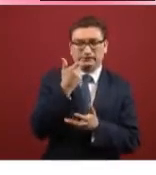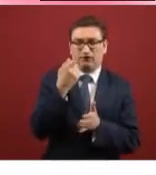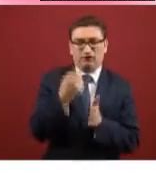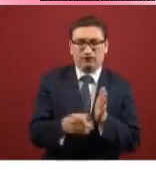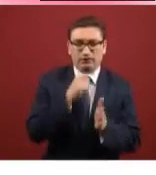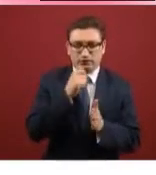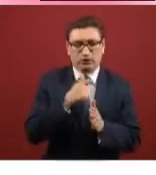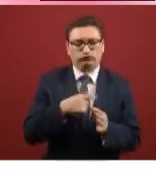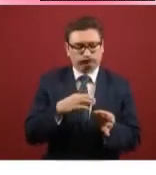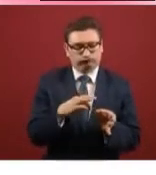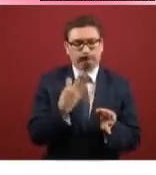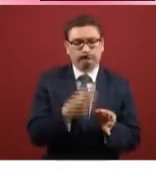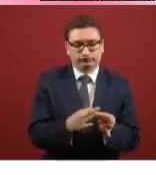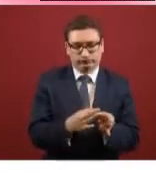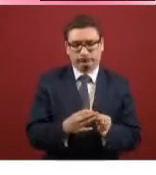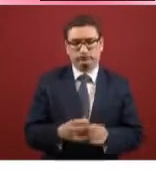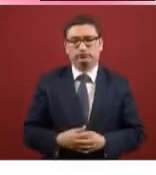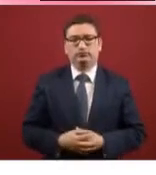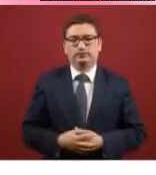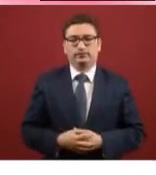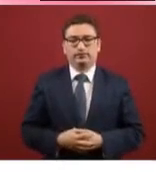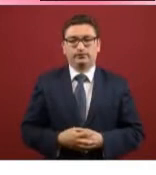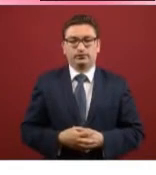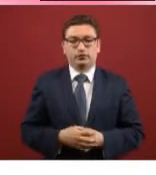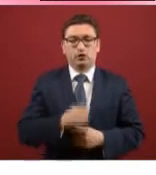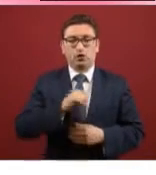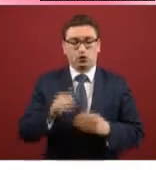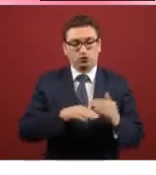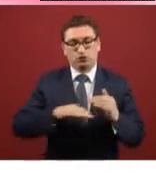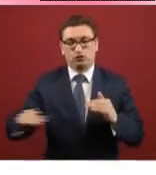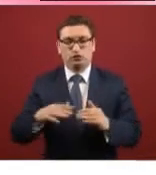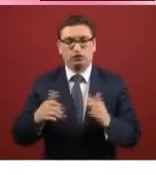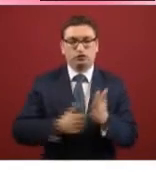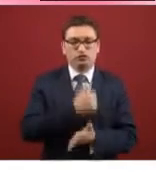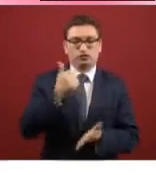cumplir adecuadamente la obra. En el caso de Ciudad Obregón, Guaymas,